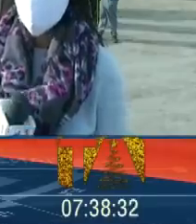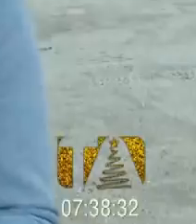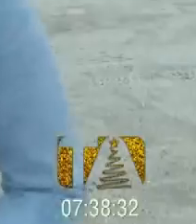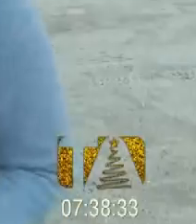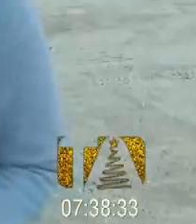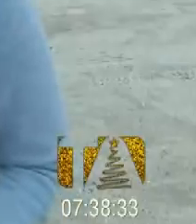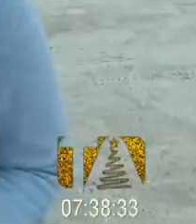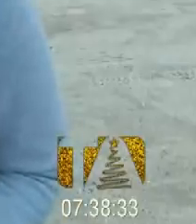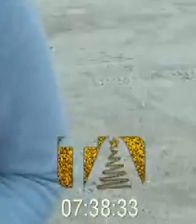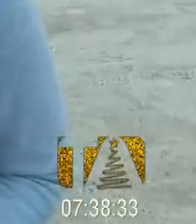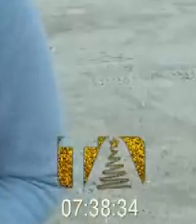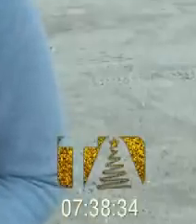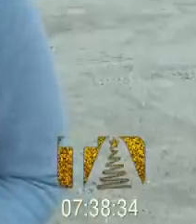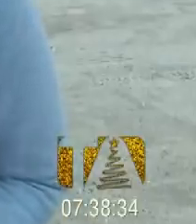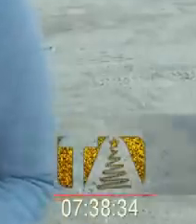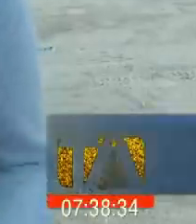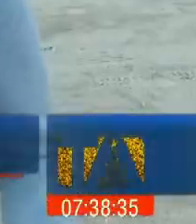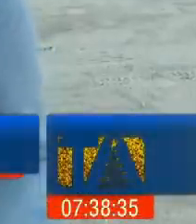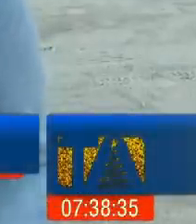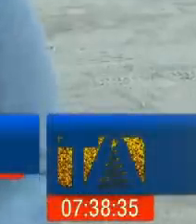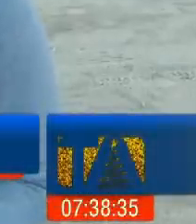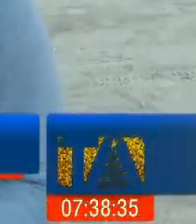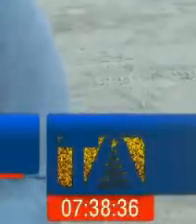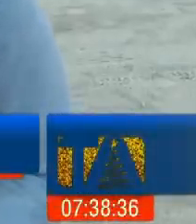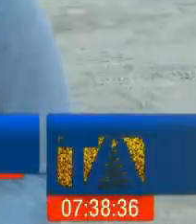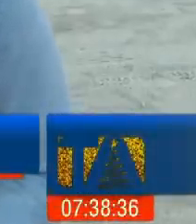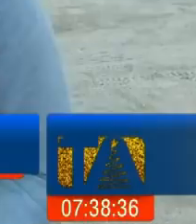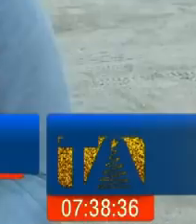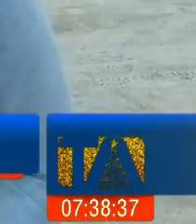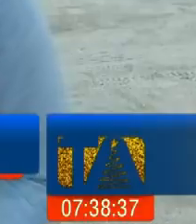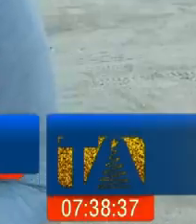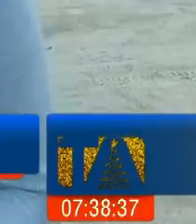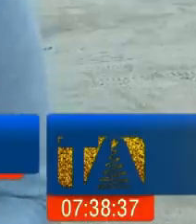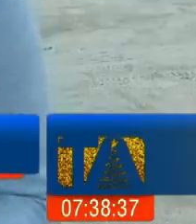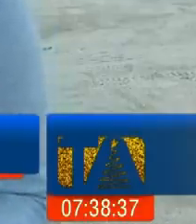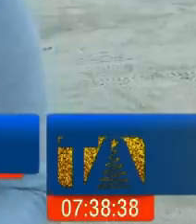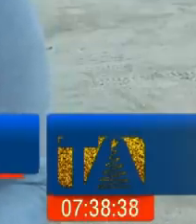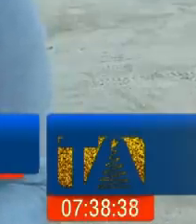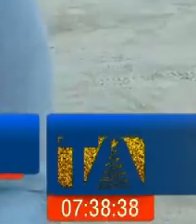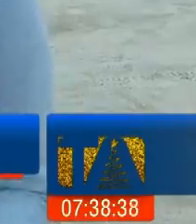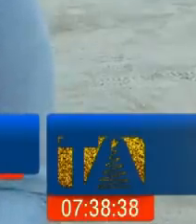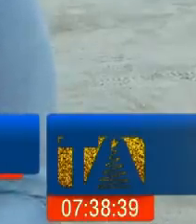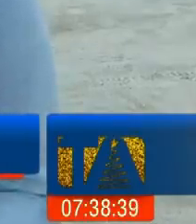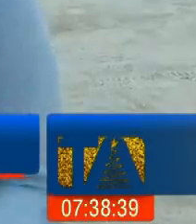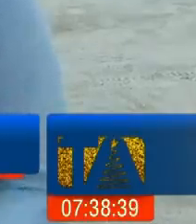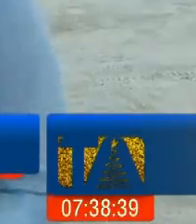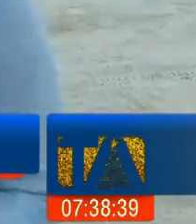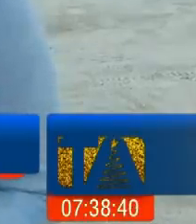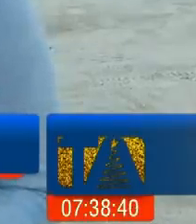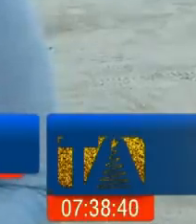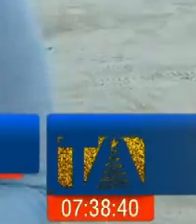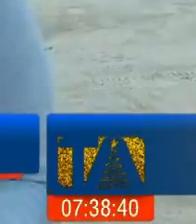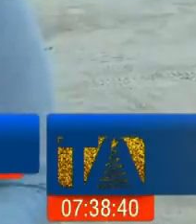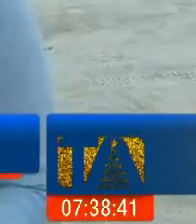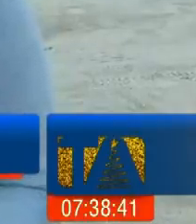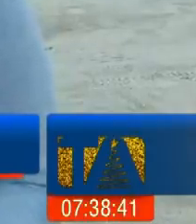¿Qué tal, compañeras, amigos televidentes? Muy buenos días. Hoy me encuentro en el sector de San José de Morán, en el norte de Quito, porque más de una decena de